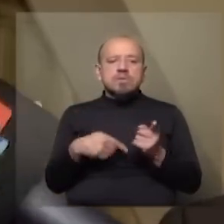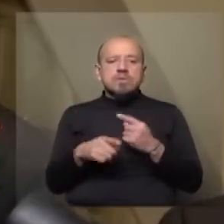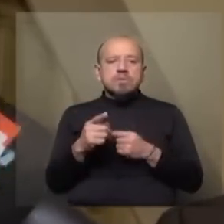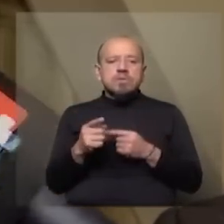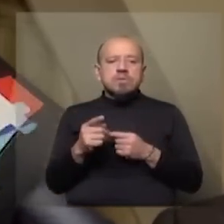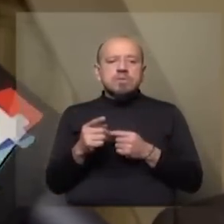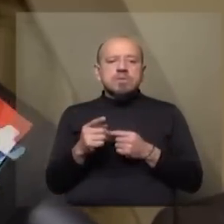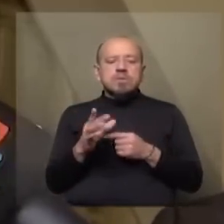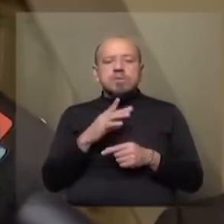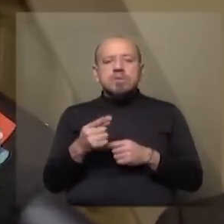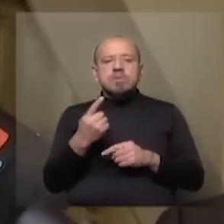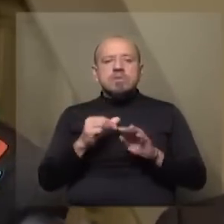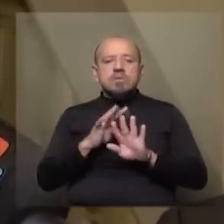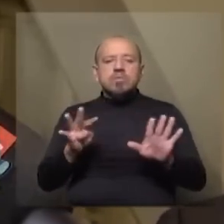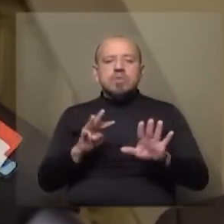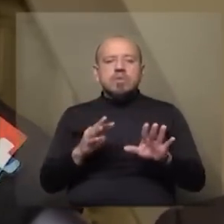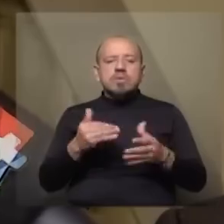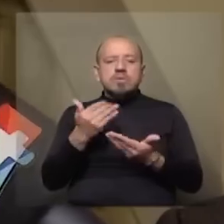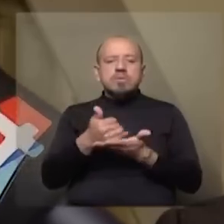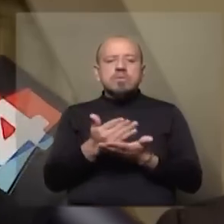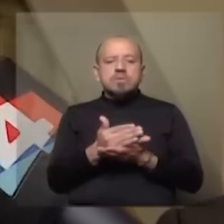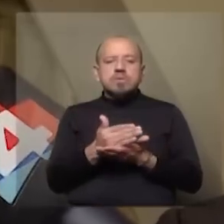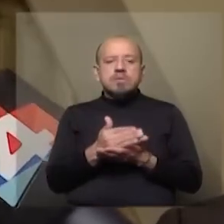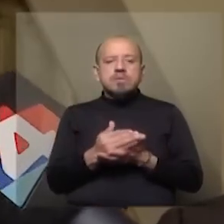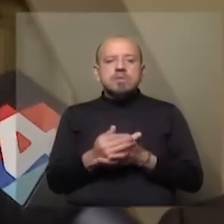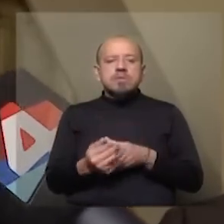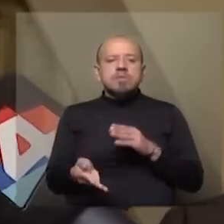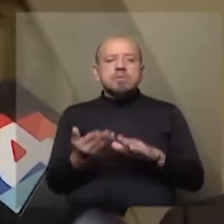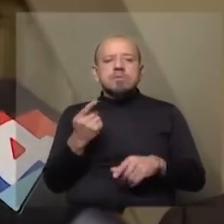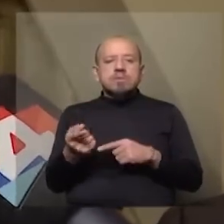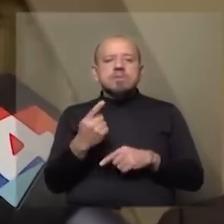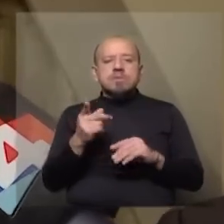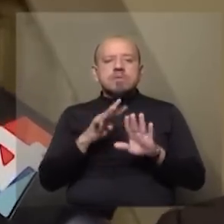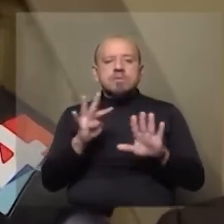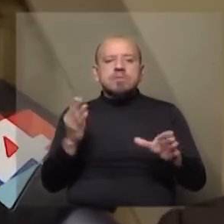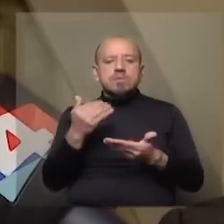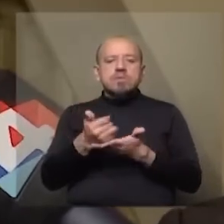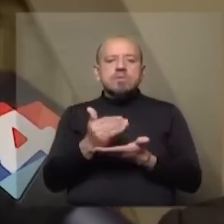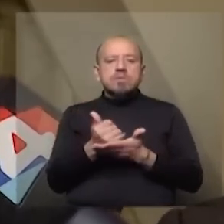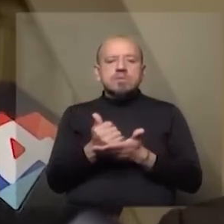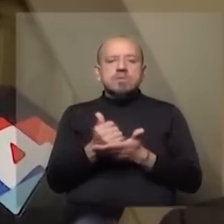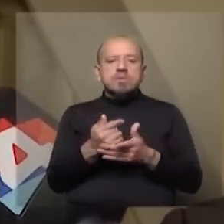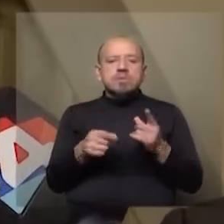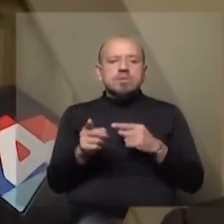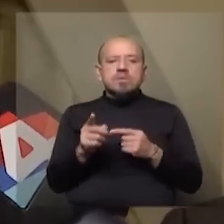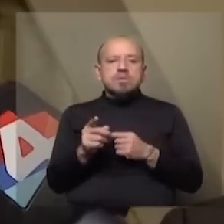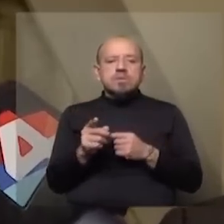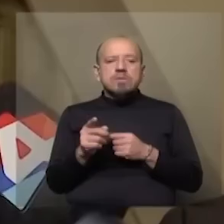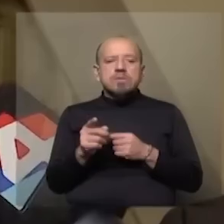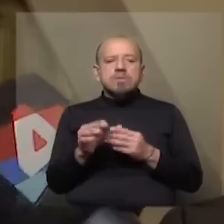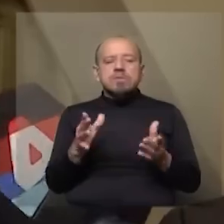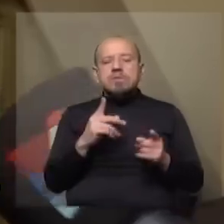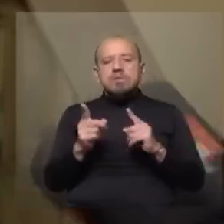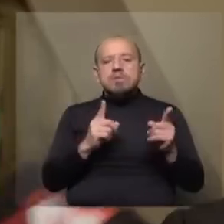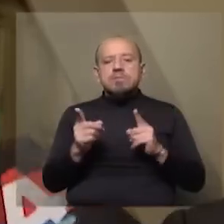un si tenemos 19 departamentos debemos tener tenemos más todavía más escenarios que 19 departamentos este algunos que ya han funcionado muy bien